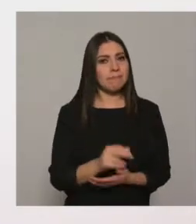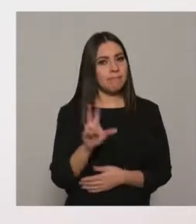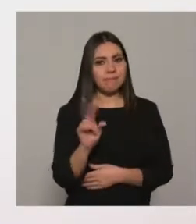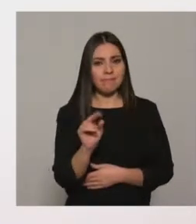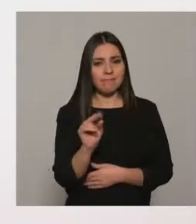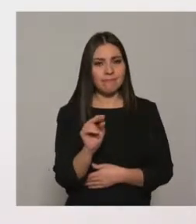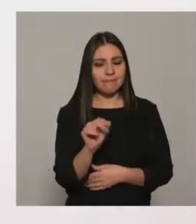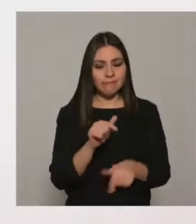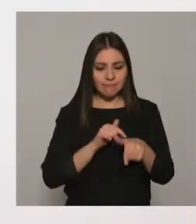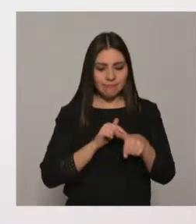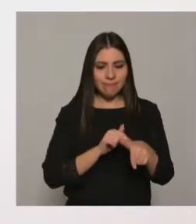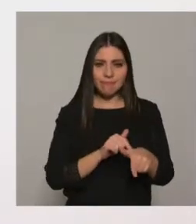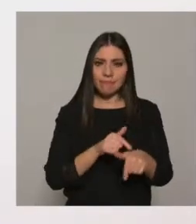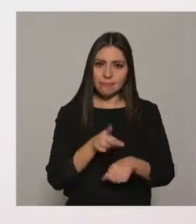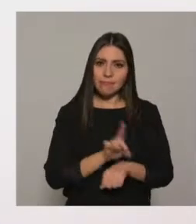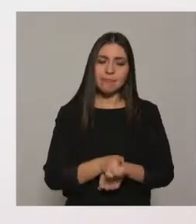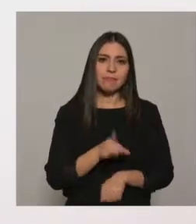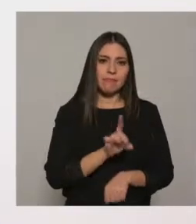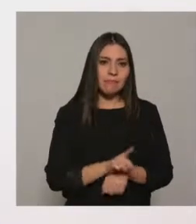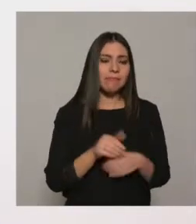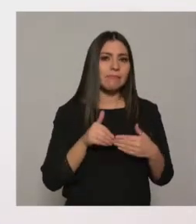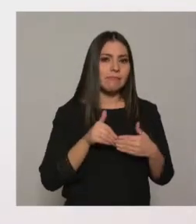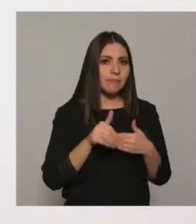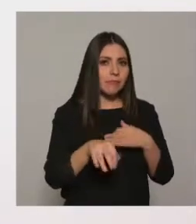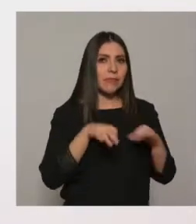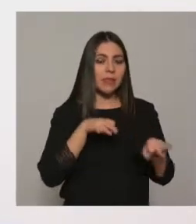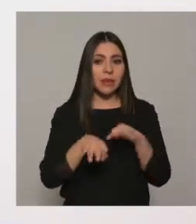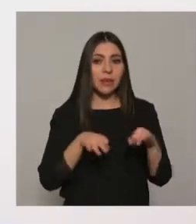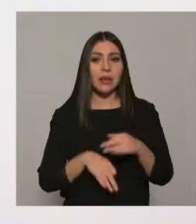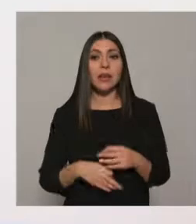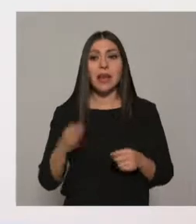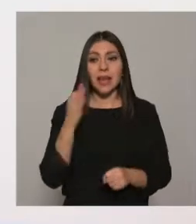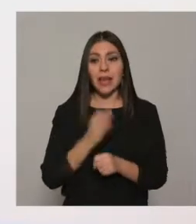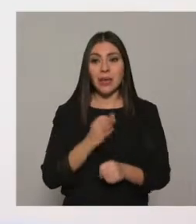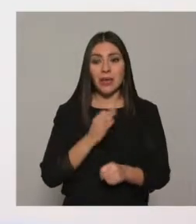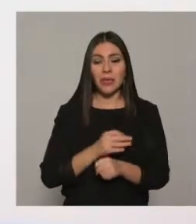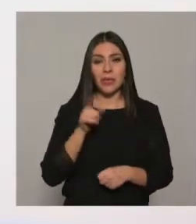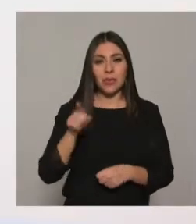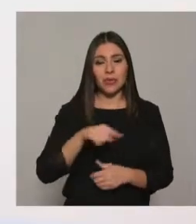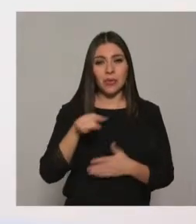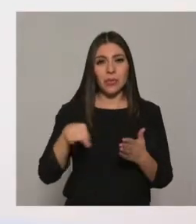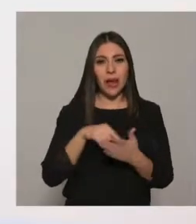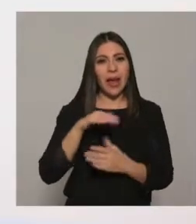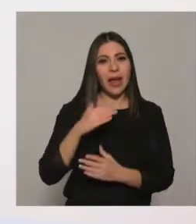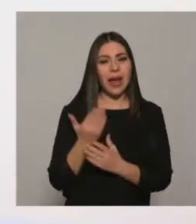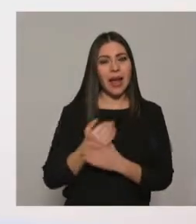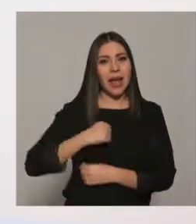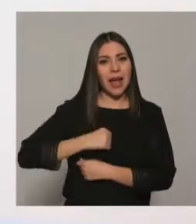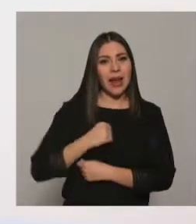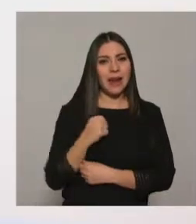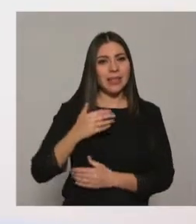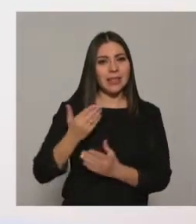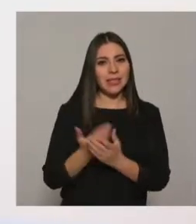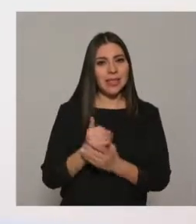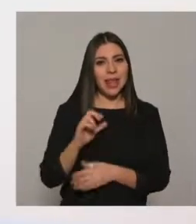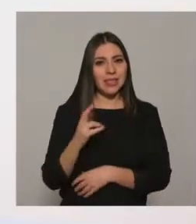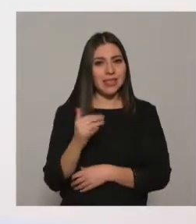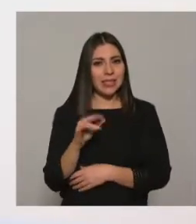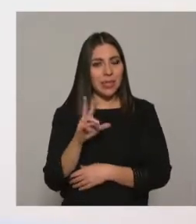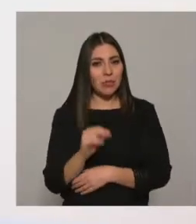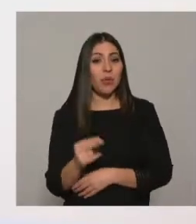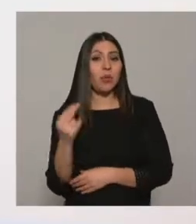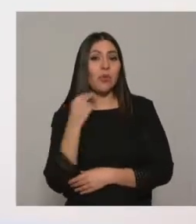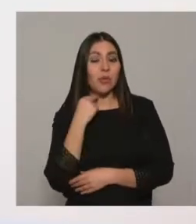Digo, aquí el Archivo Notarías, ahorita apenas estamos llegando al punto en donde estaba el archivo